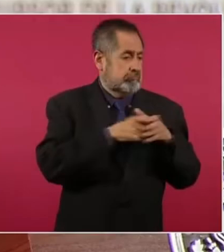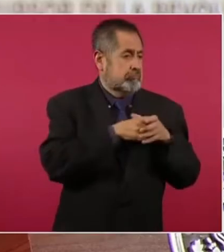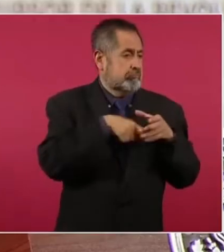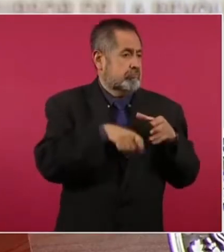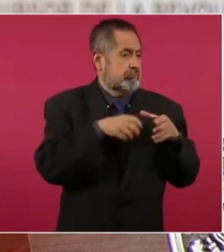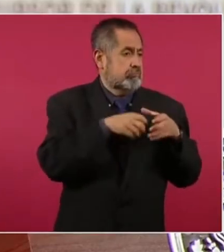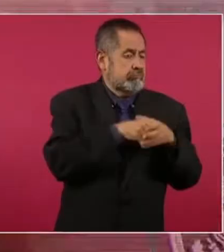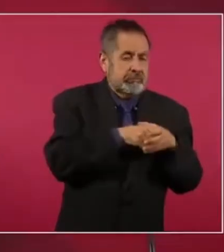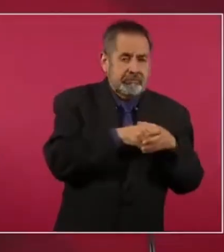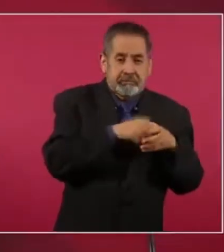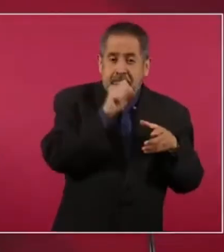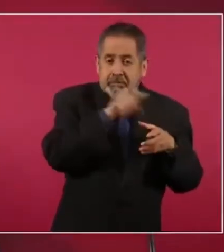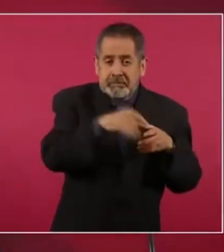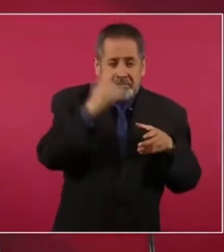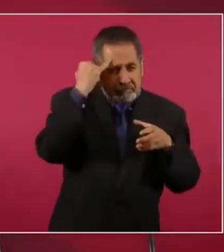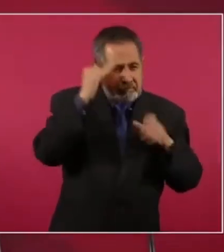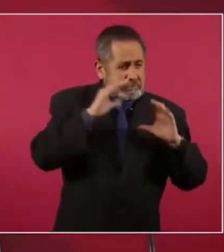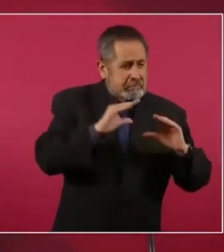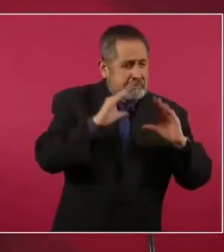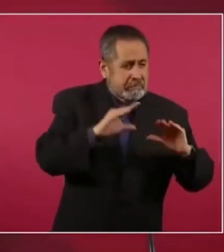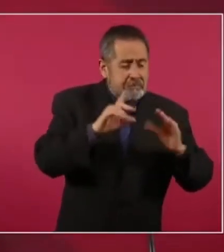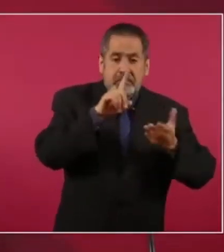las universidades.